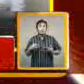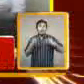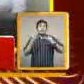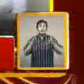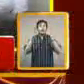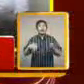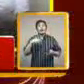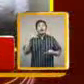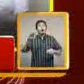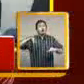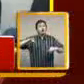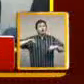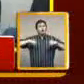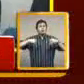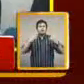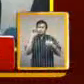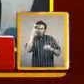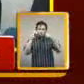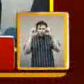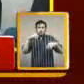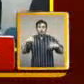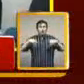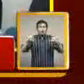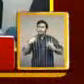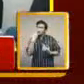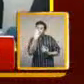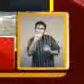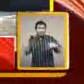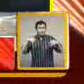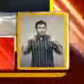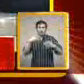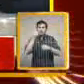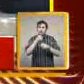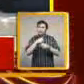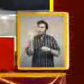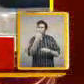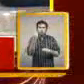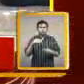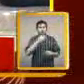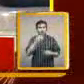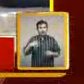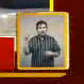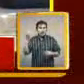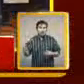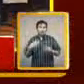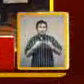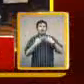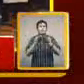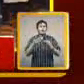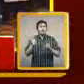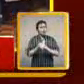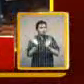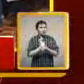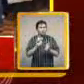Observatorio Juvenil. ¿En qué consiste? Los jóvenes van a poder monitorear y evaluar las políticas ediles y además proponer las que ellos crean que